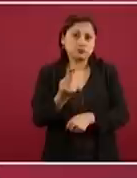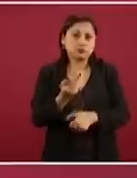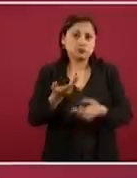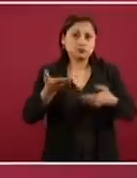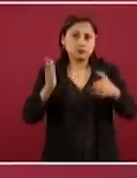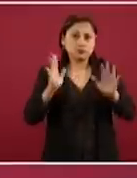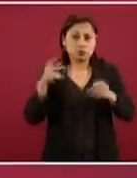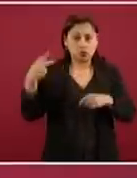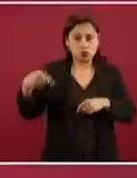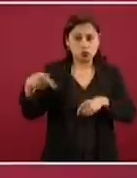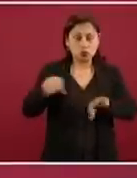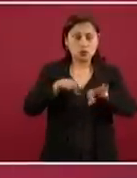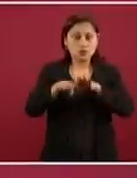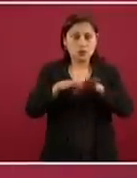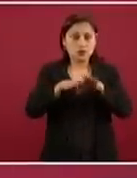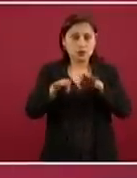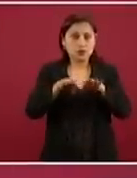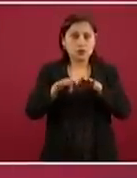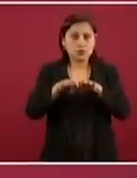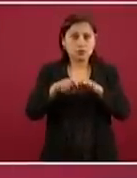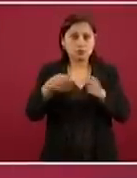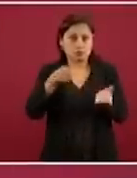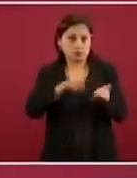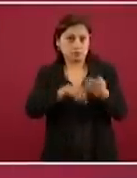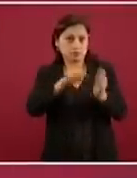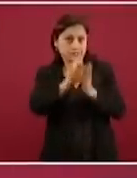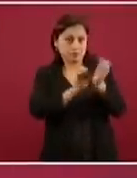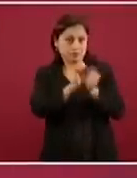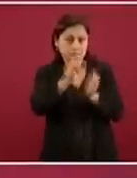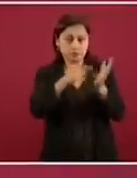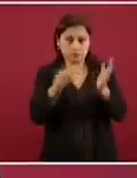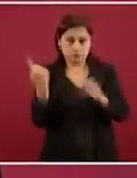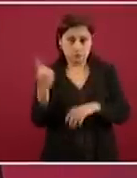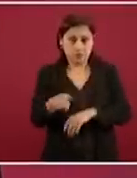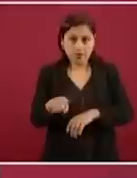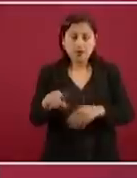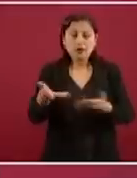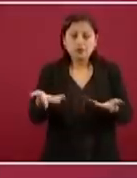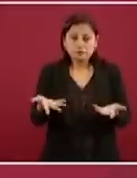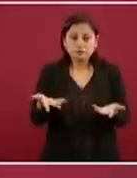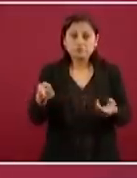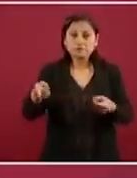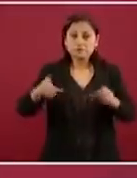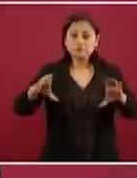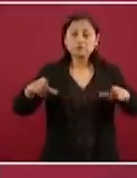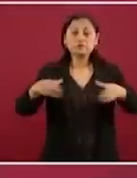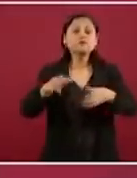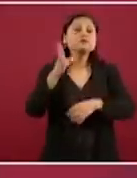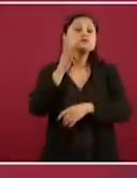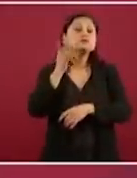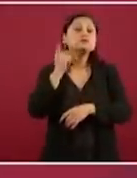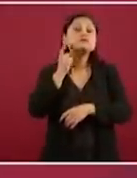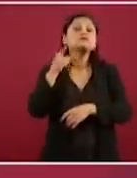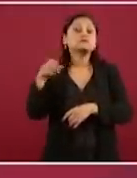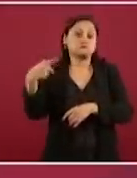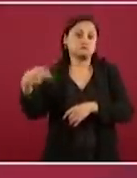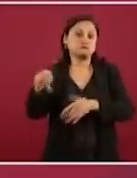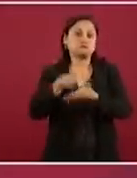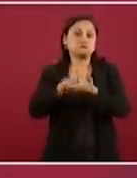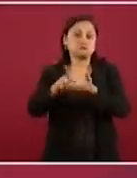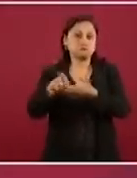Esa es una función constitucional que tiene la Cámara de Diputados. Entonces,